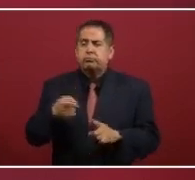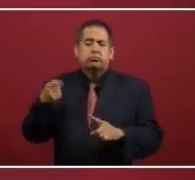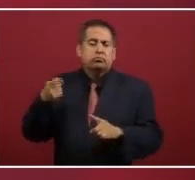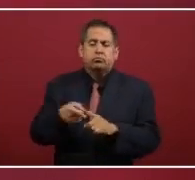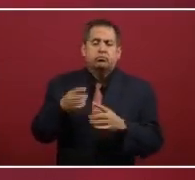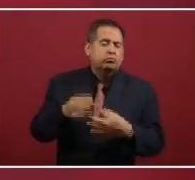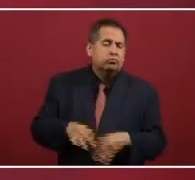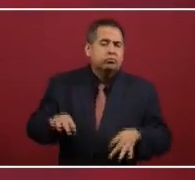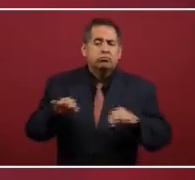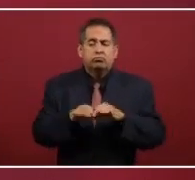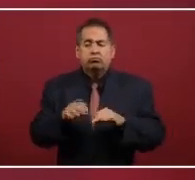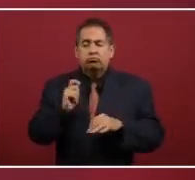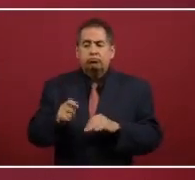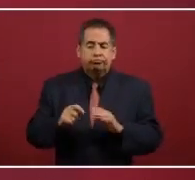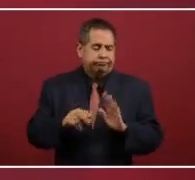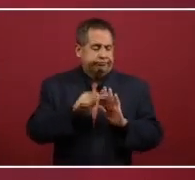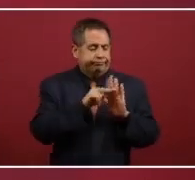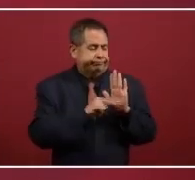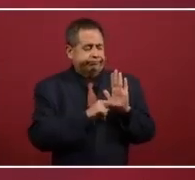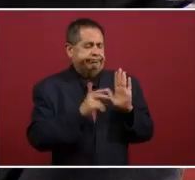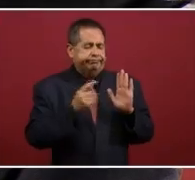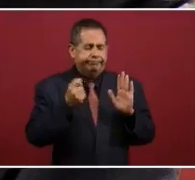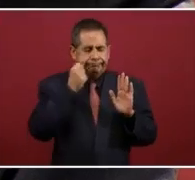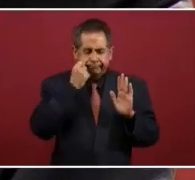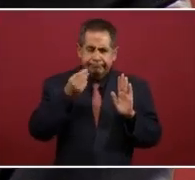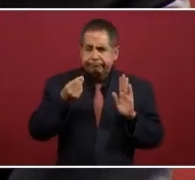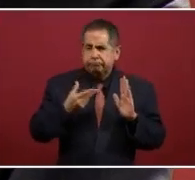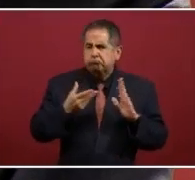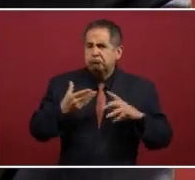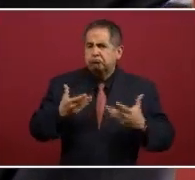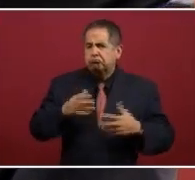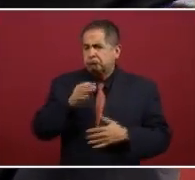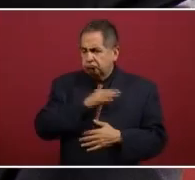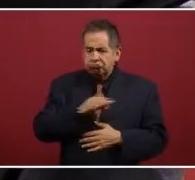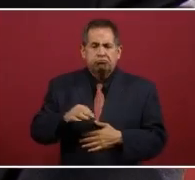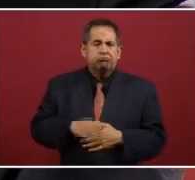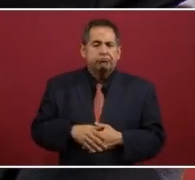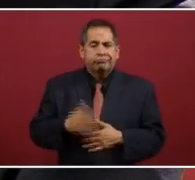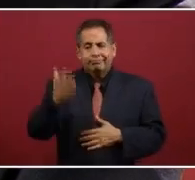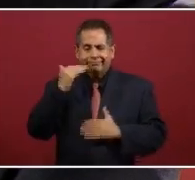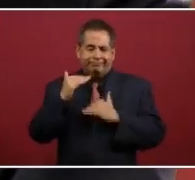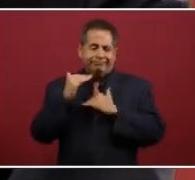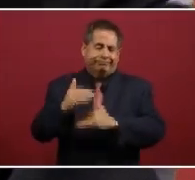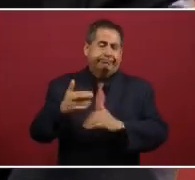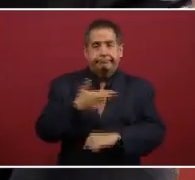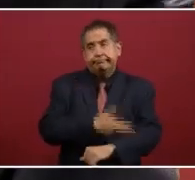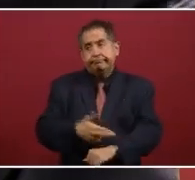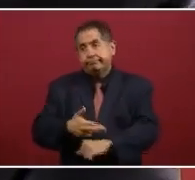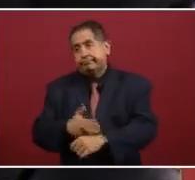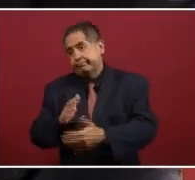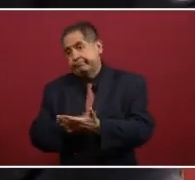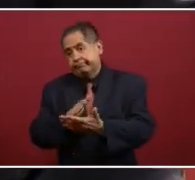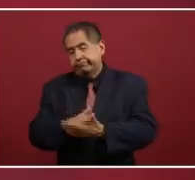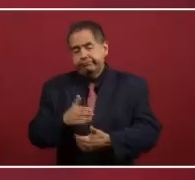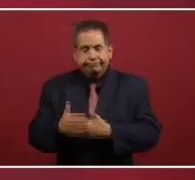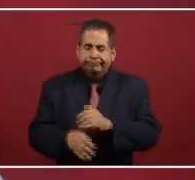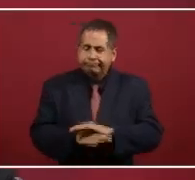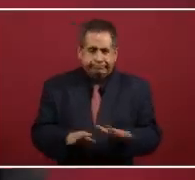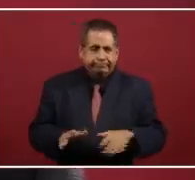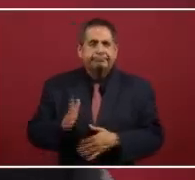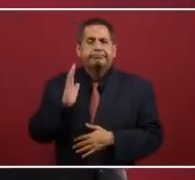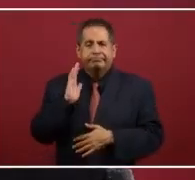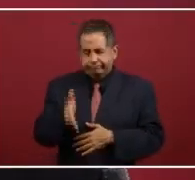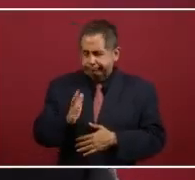de la normatividad y de las limitaciones burocráticas, que